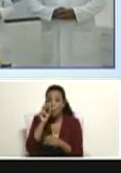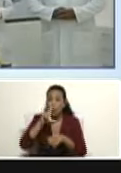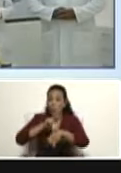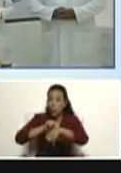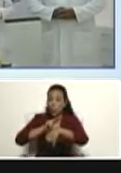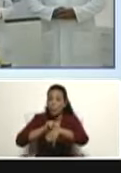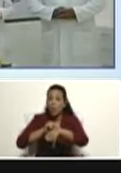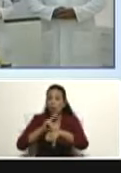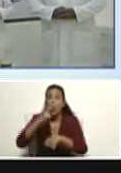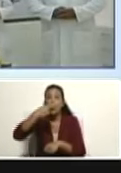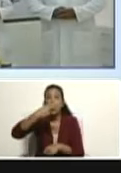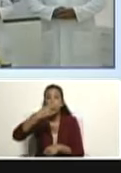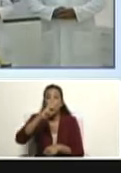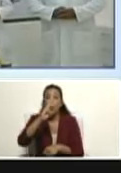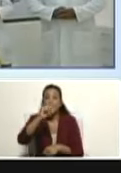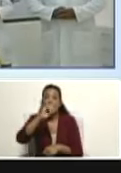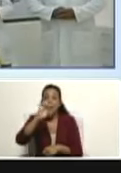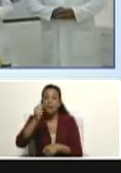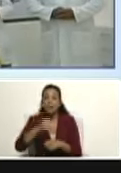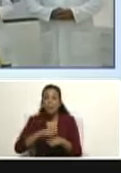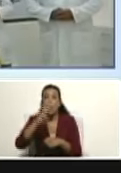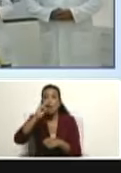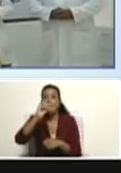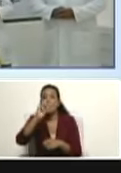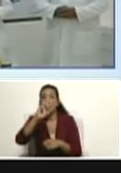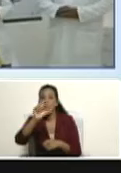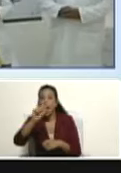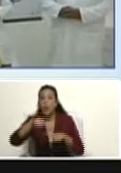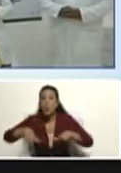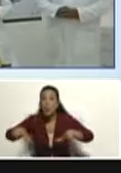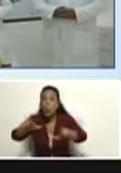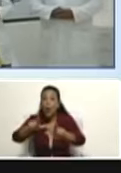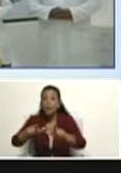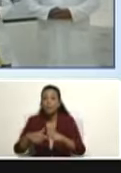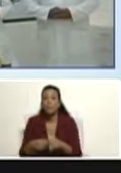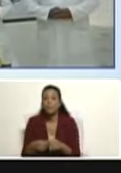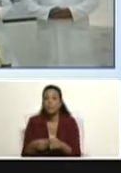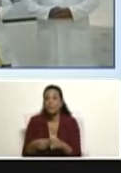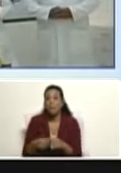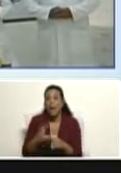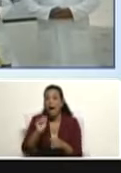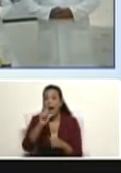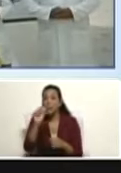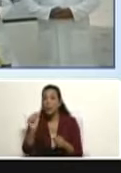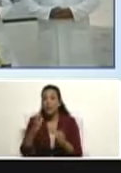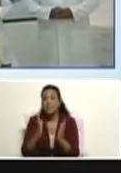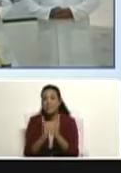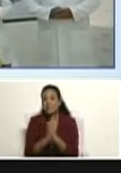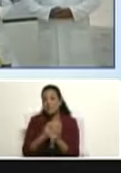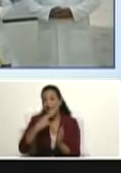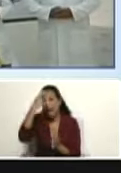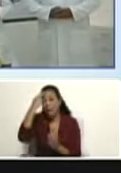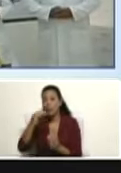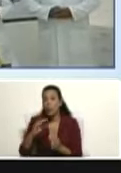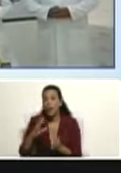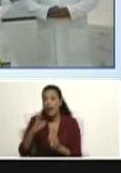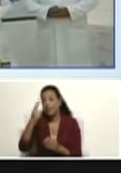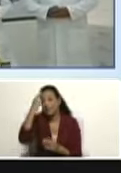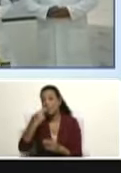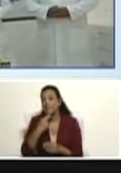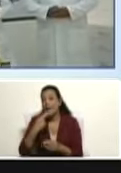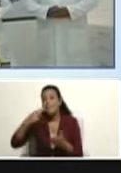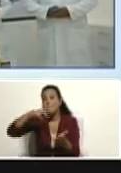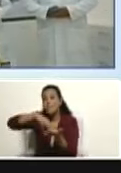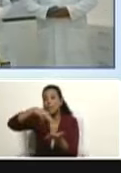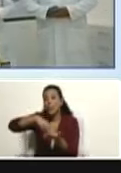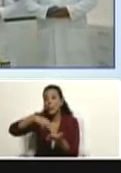doctor Humberto Fernández Morán, ahí mismo en Altos de Pipe, San Antonio de los Altos, él lo llamaban